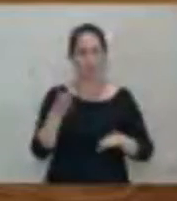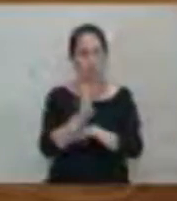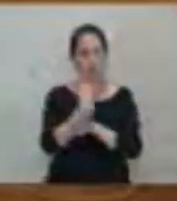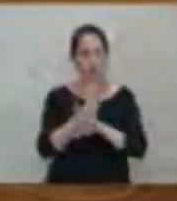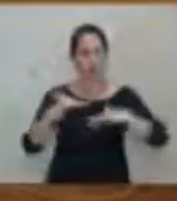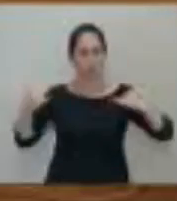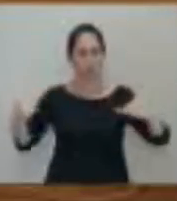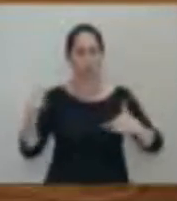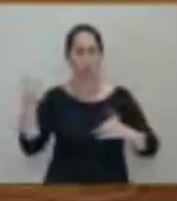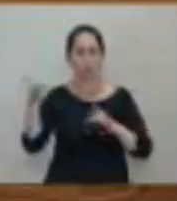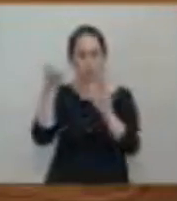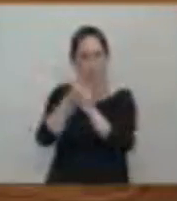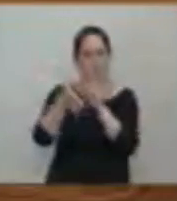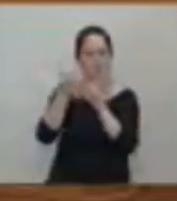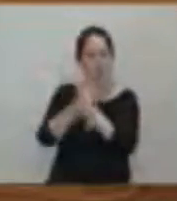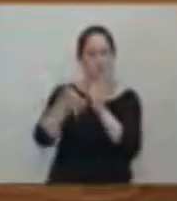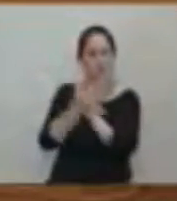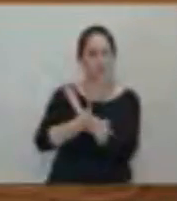Parlamento.